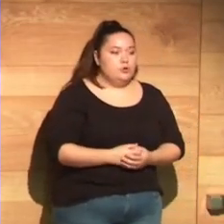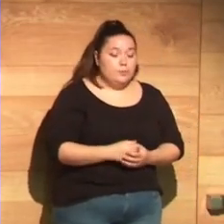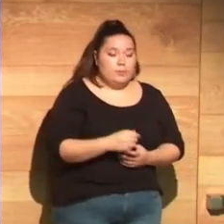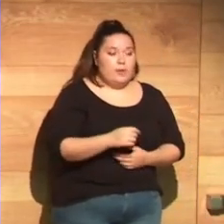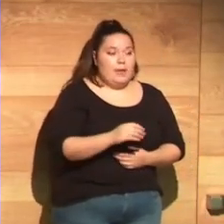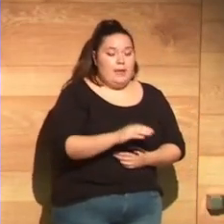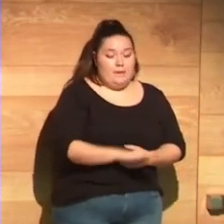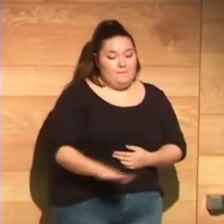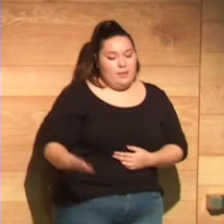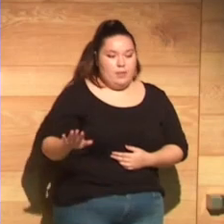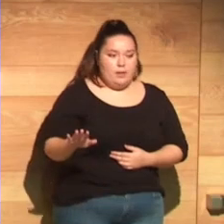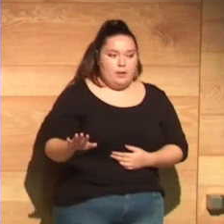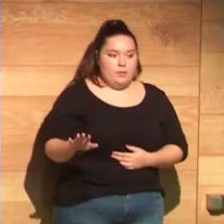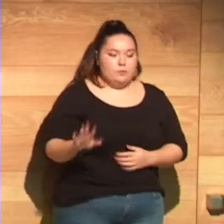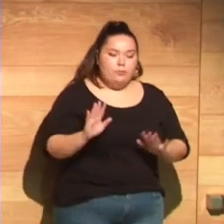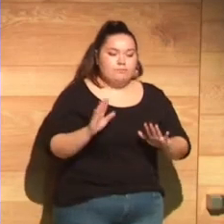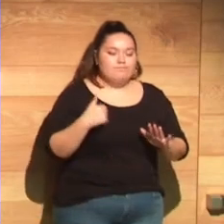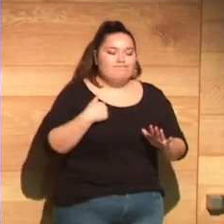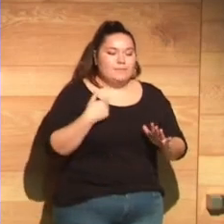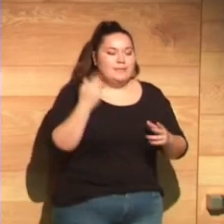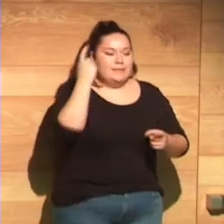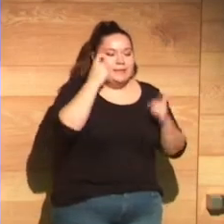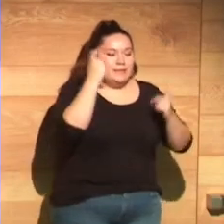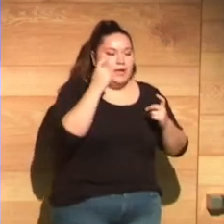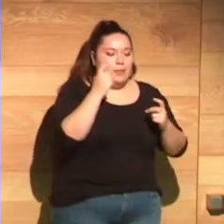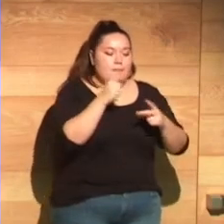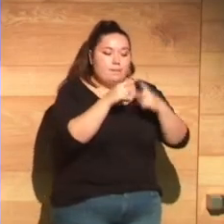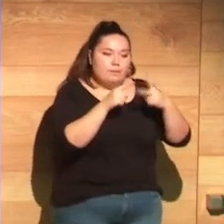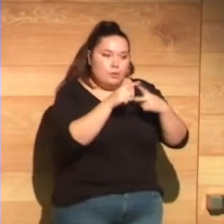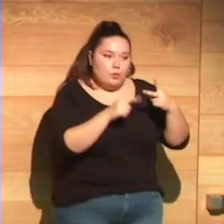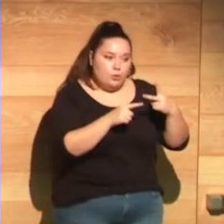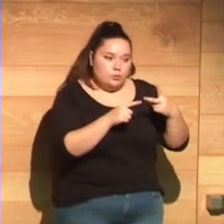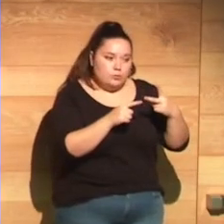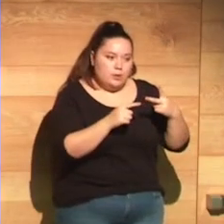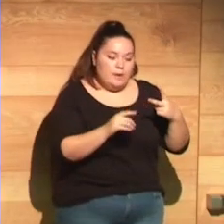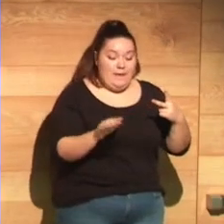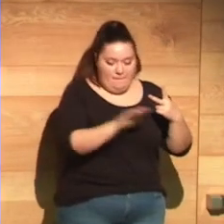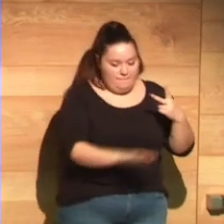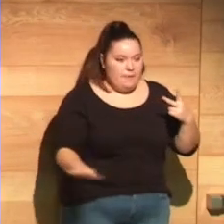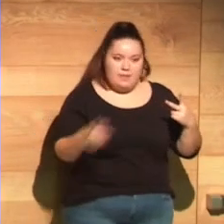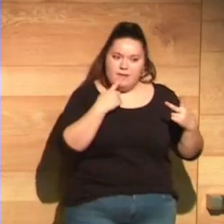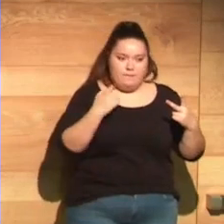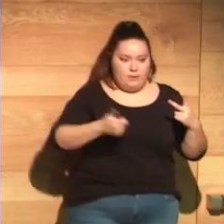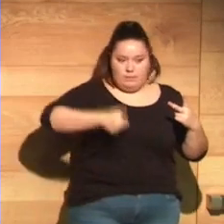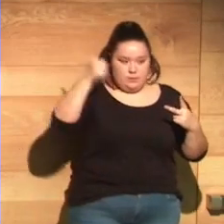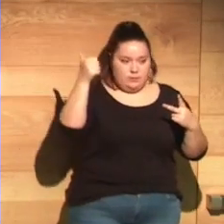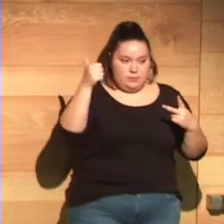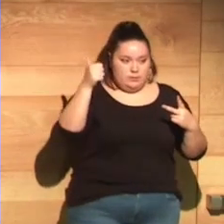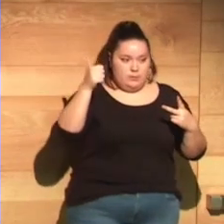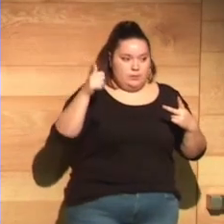Mira, la parte más difícil es la infancia, que era necesaria contarla para comprender. Lo voy a dividir en dos, ¿vale? Porque hay una